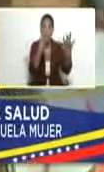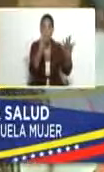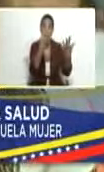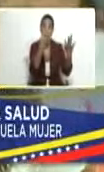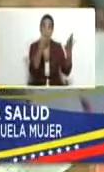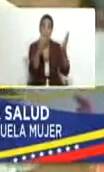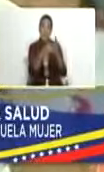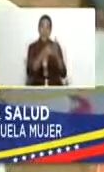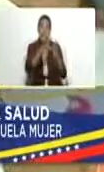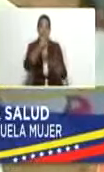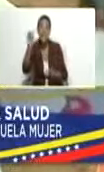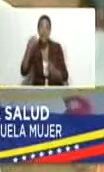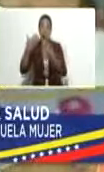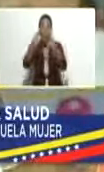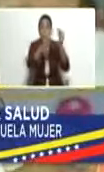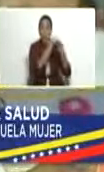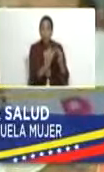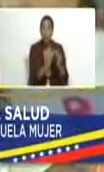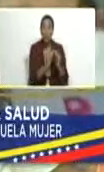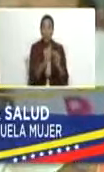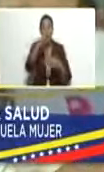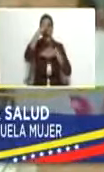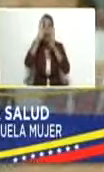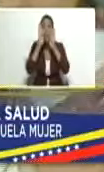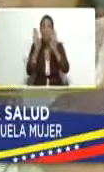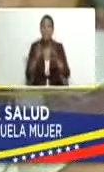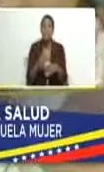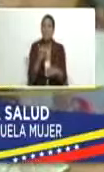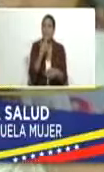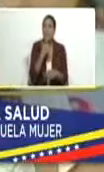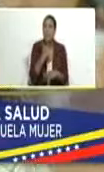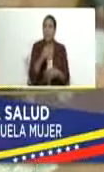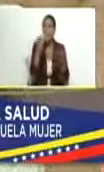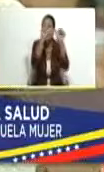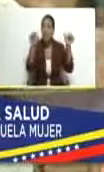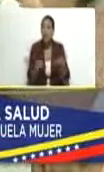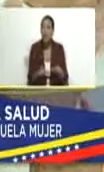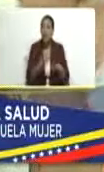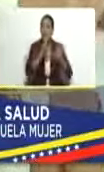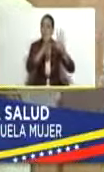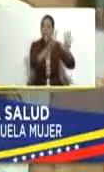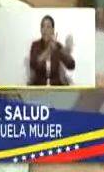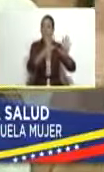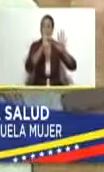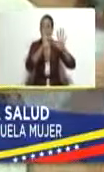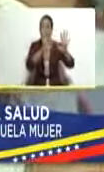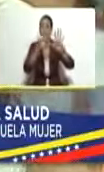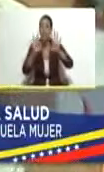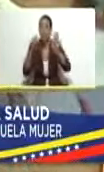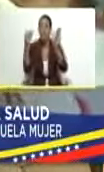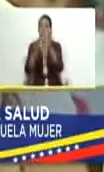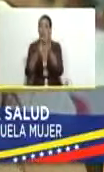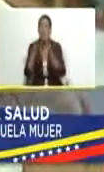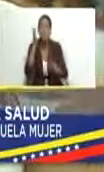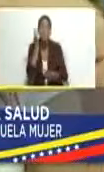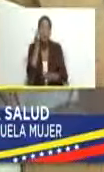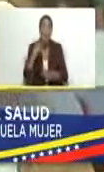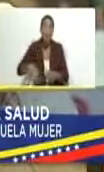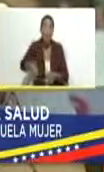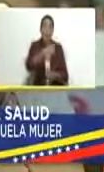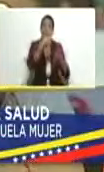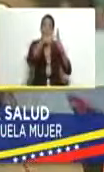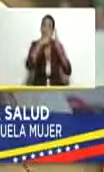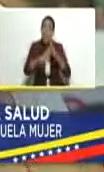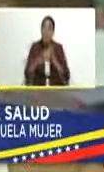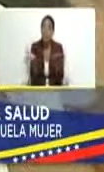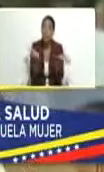8.500 comunidades. Hemos atendido cerca del sistema de salud a 788.000 mujeres en los